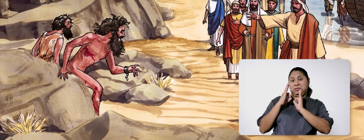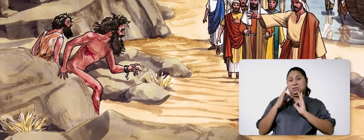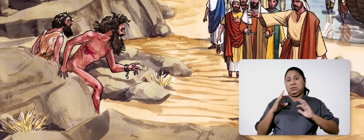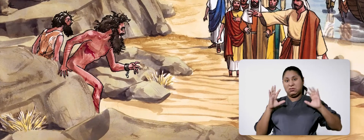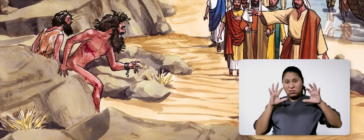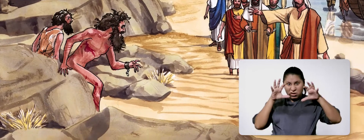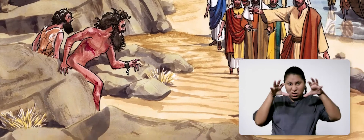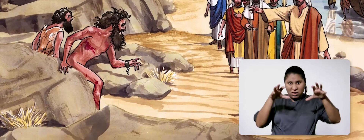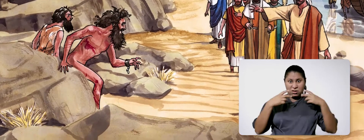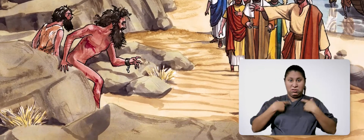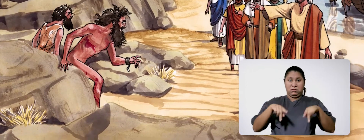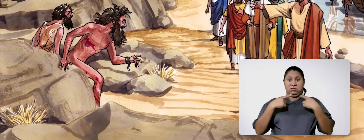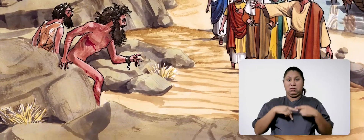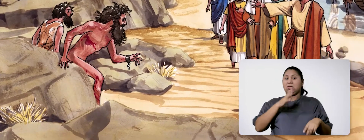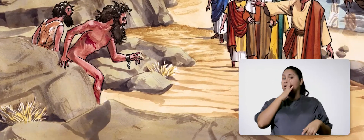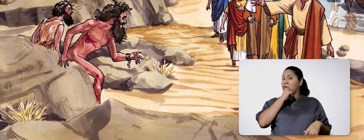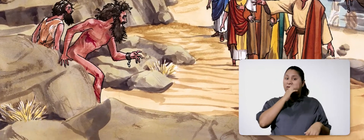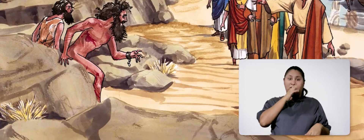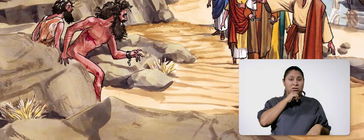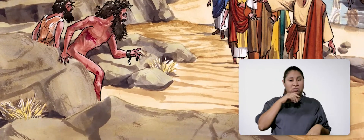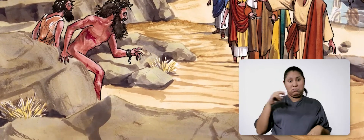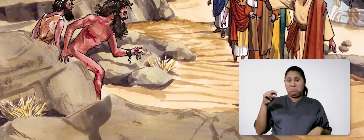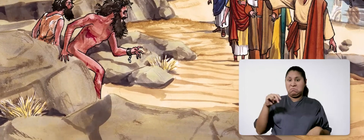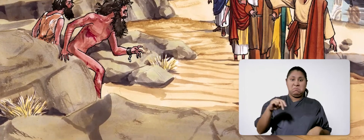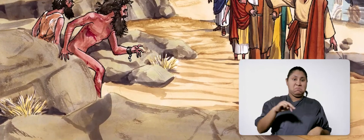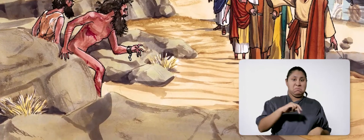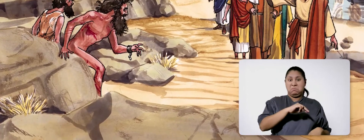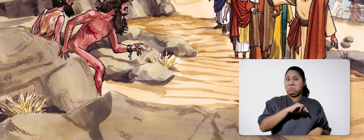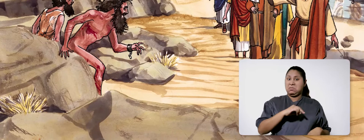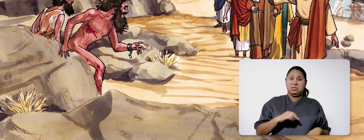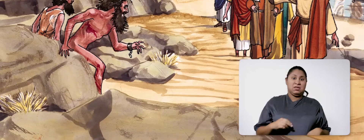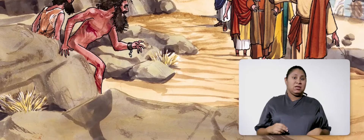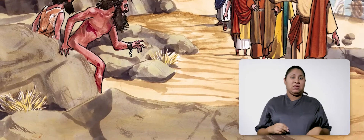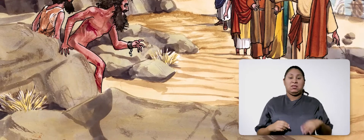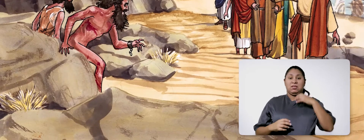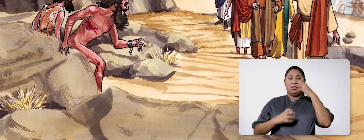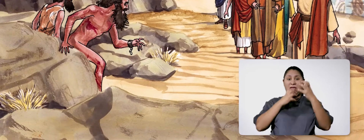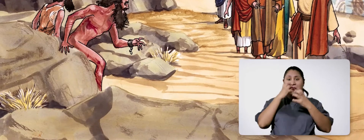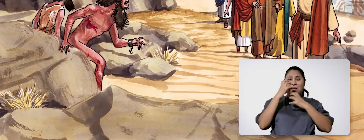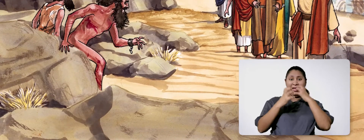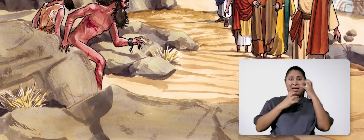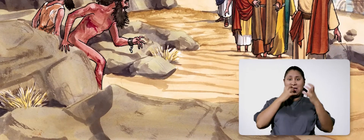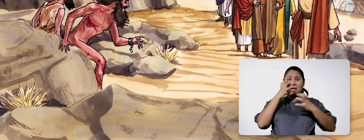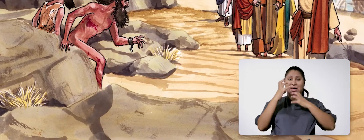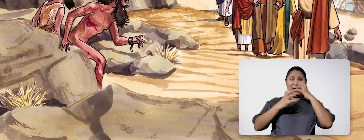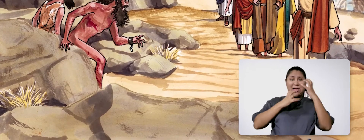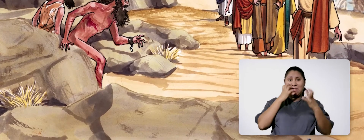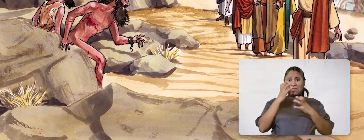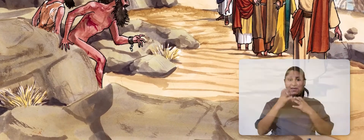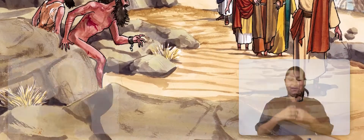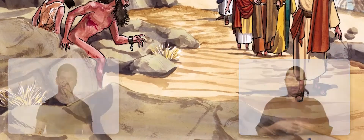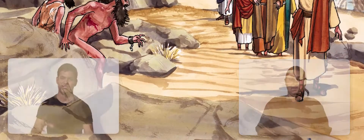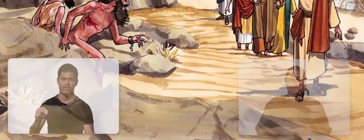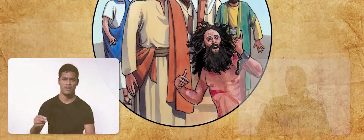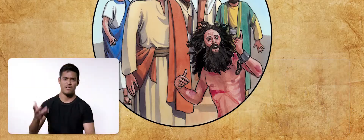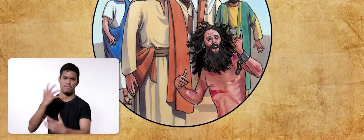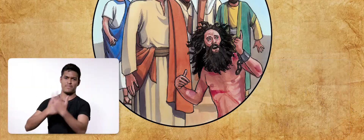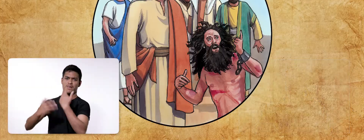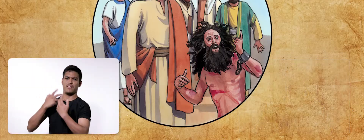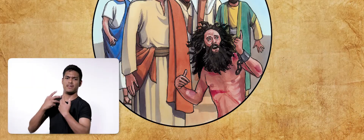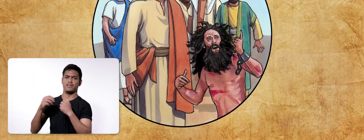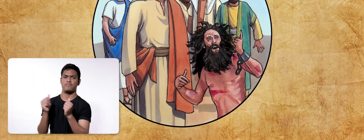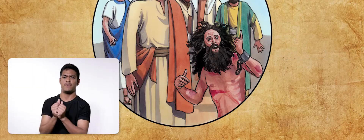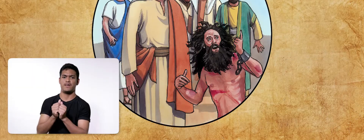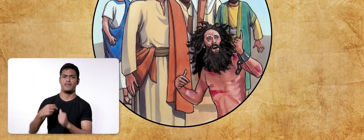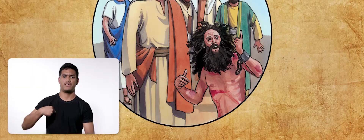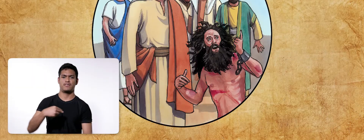acercaron a él. Eran tan feroces que nadie podía pasar por aquel camino y se pusieron a gritar. No te